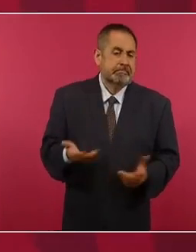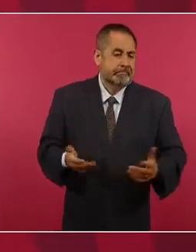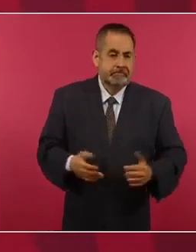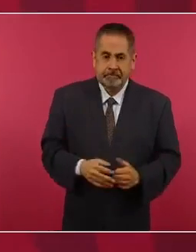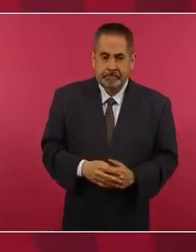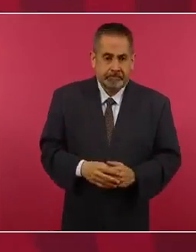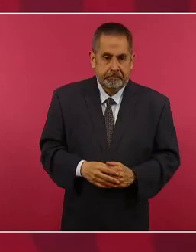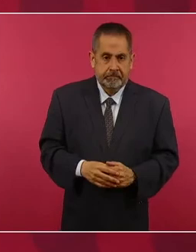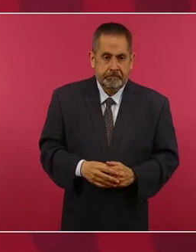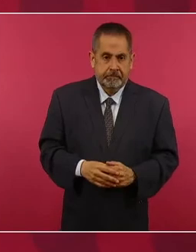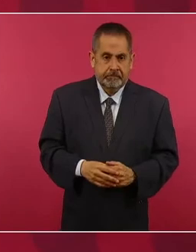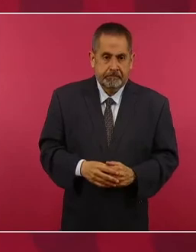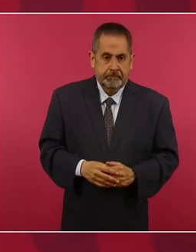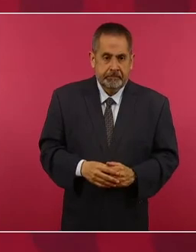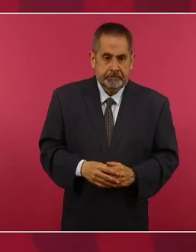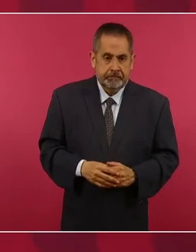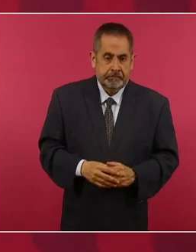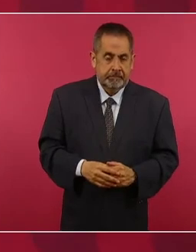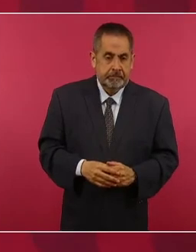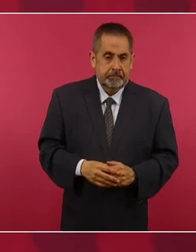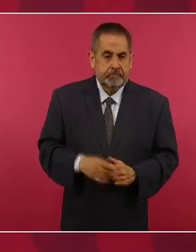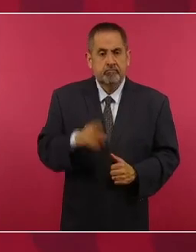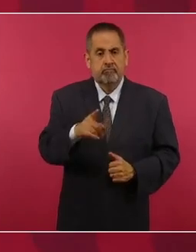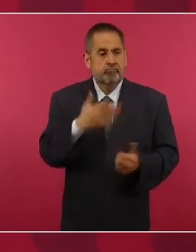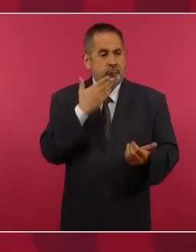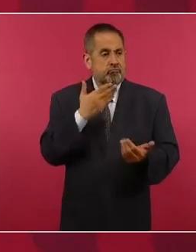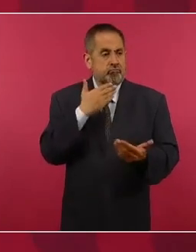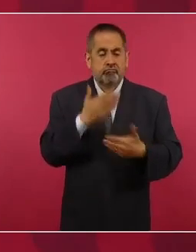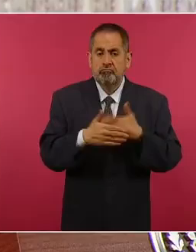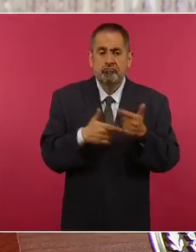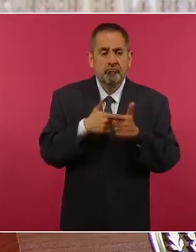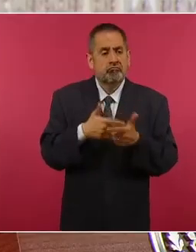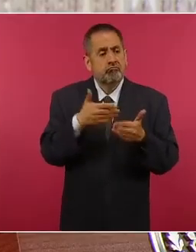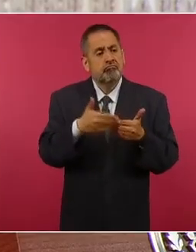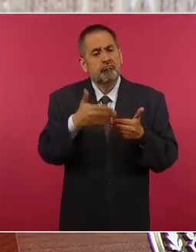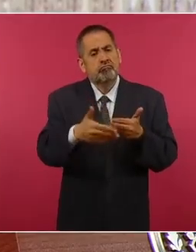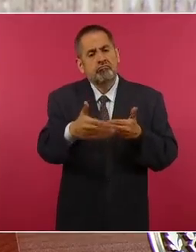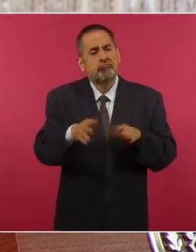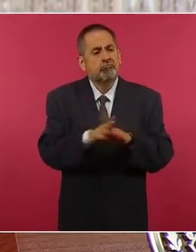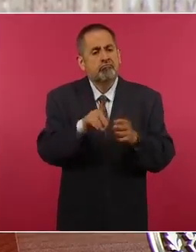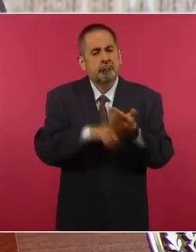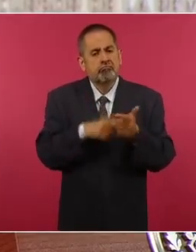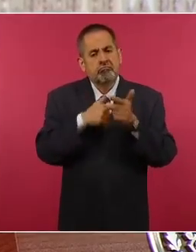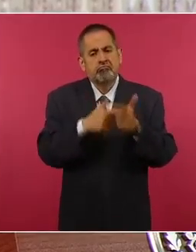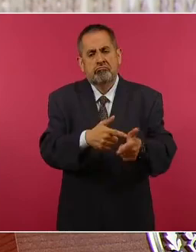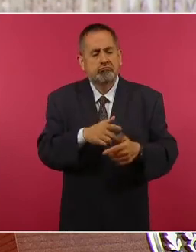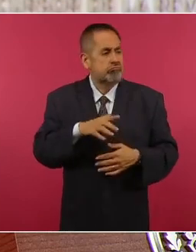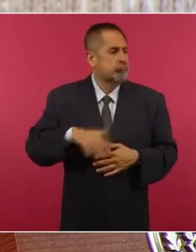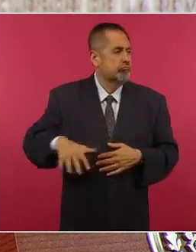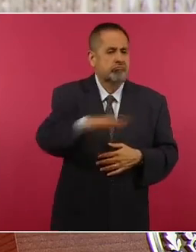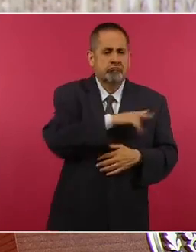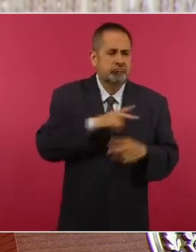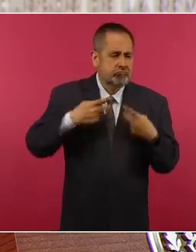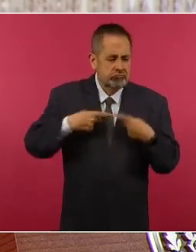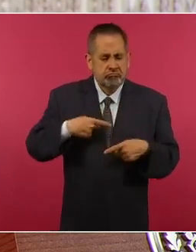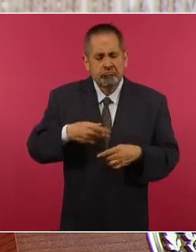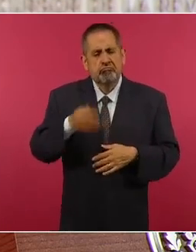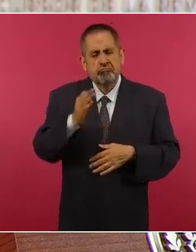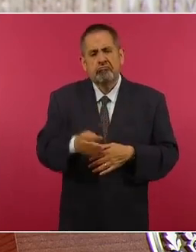que eso iba a prevalecer y que estaba aceptado por todo el mundo.